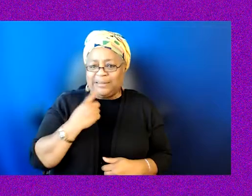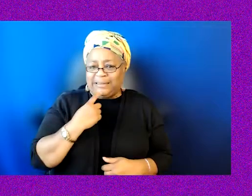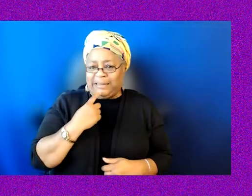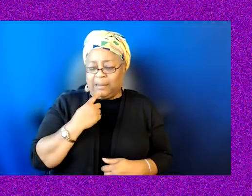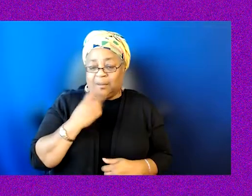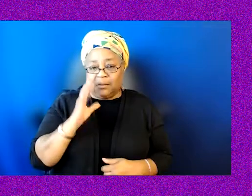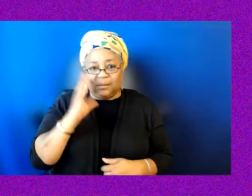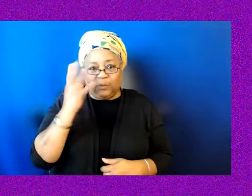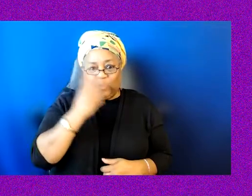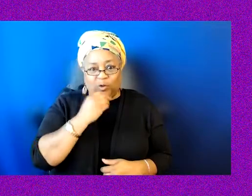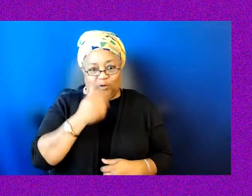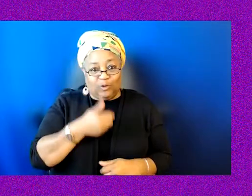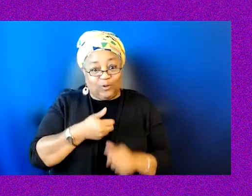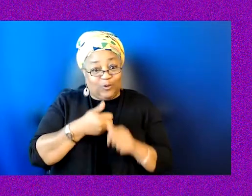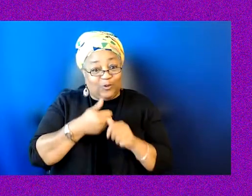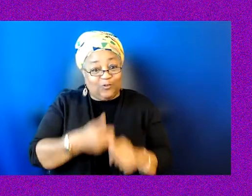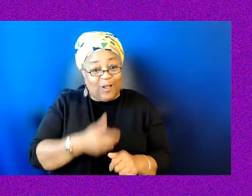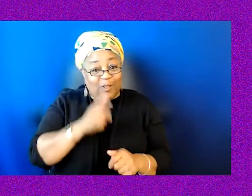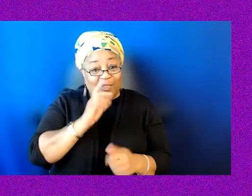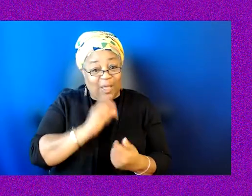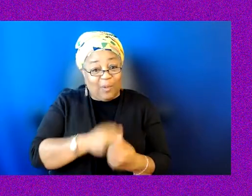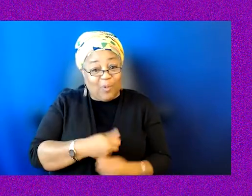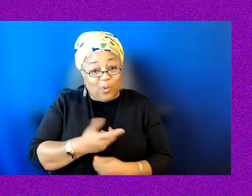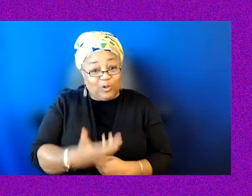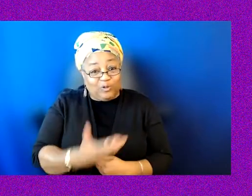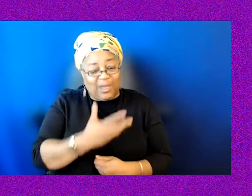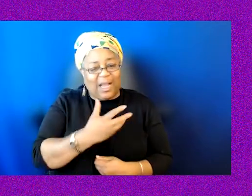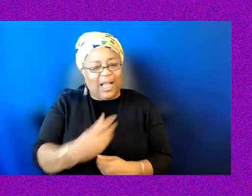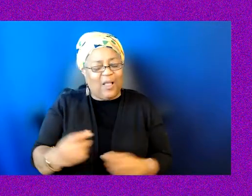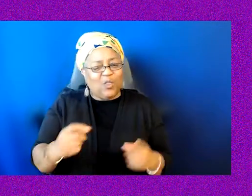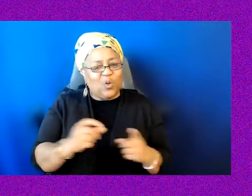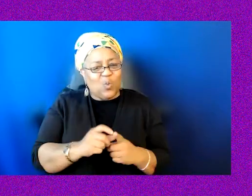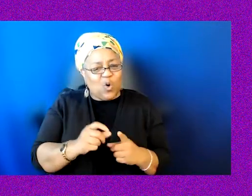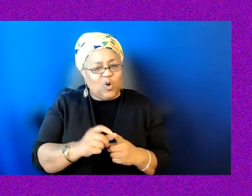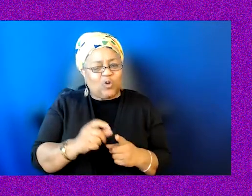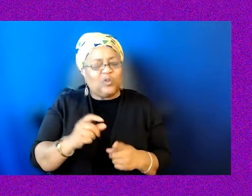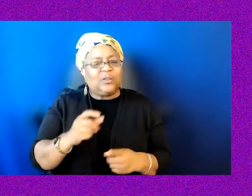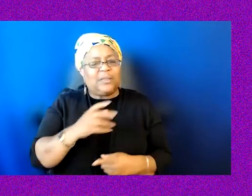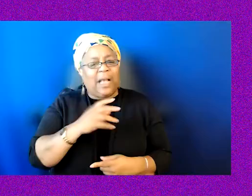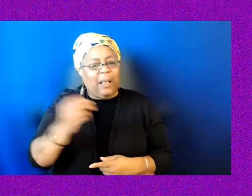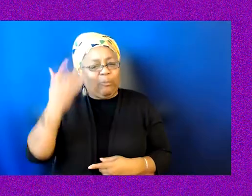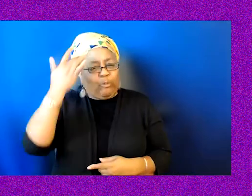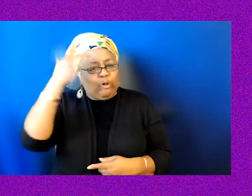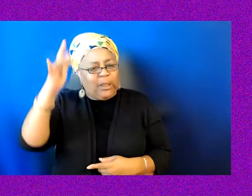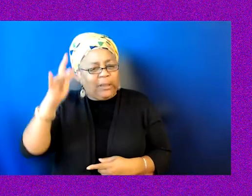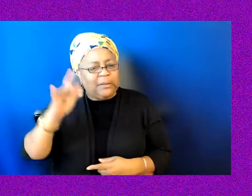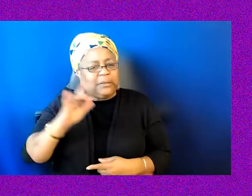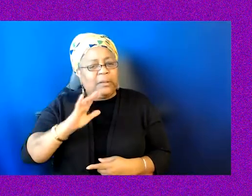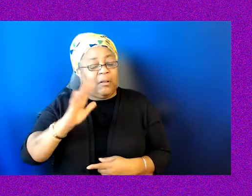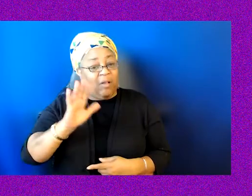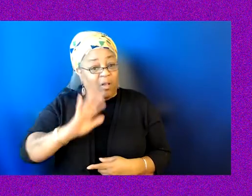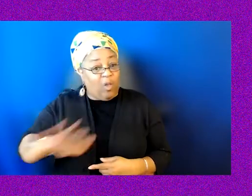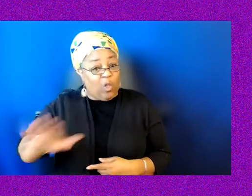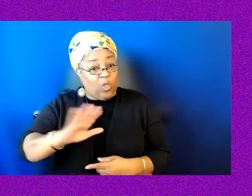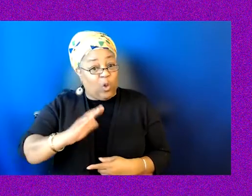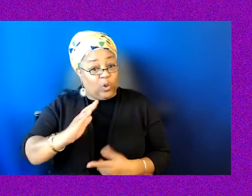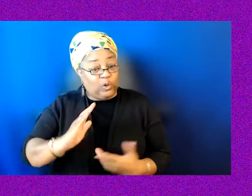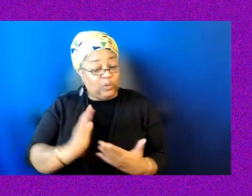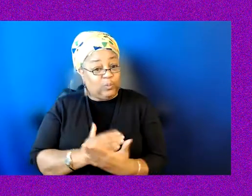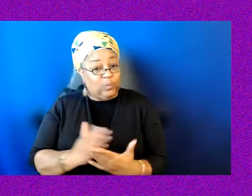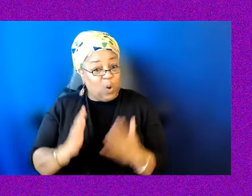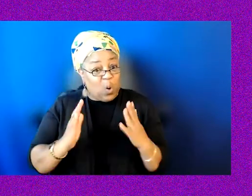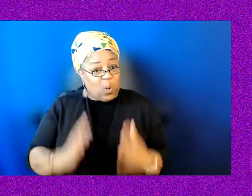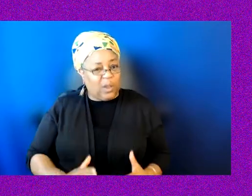qué increíble seguir esa poesía y la brillantez de los poetas que admiro.